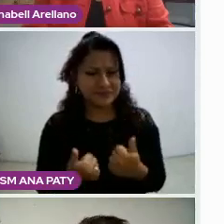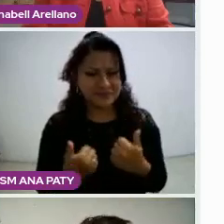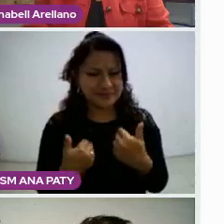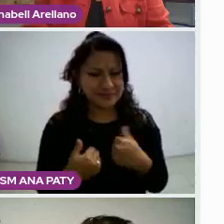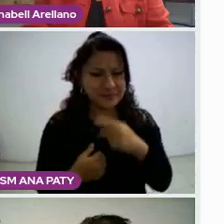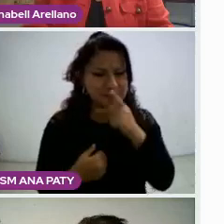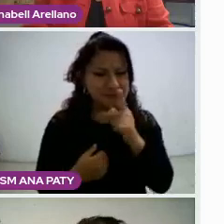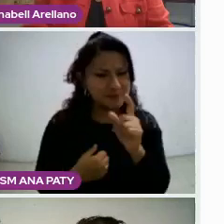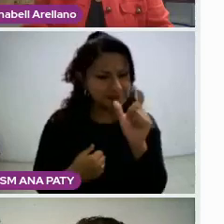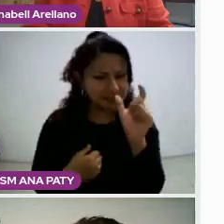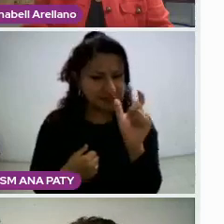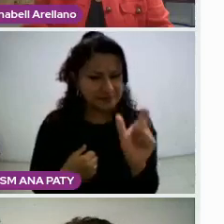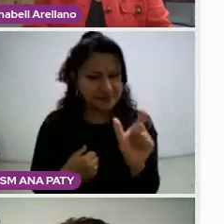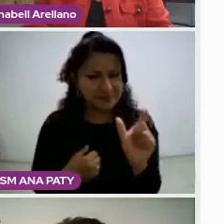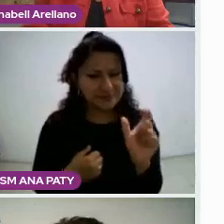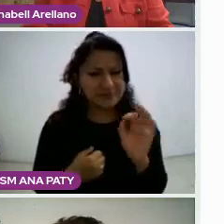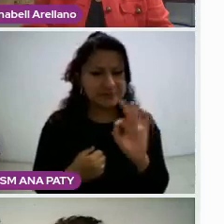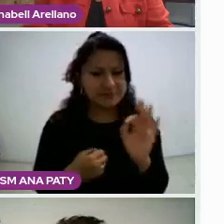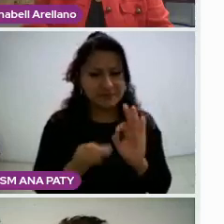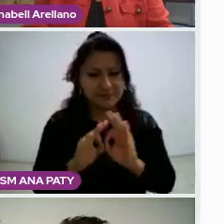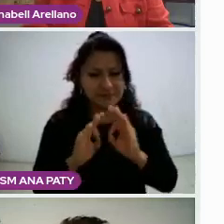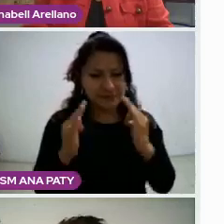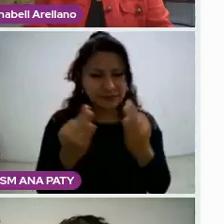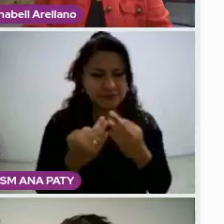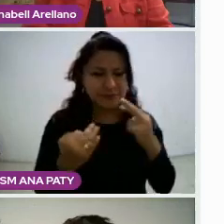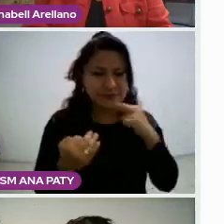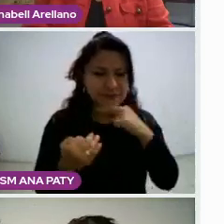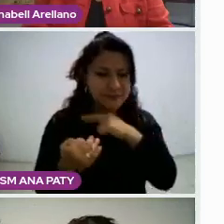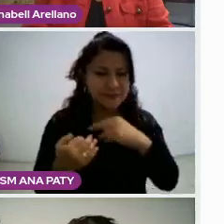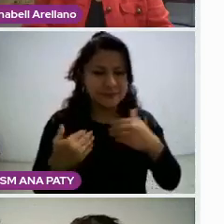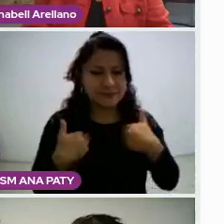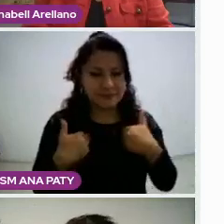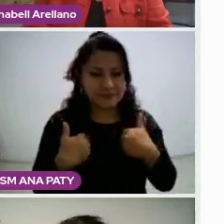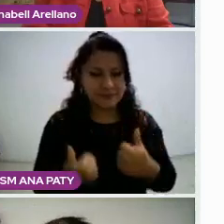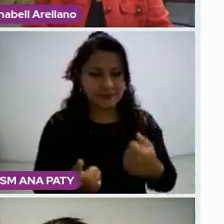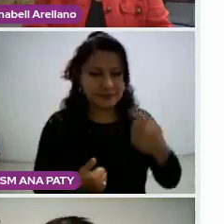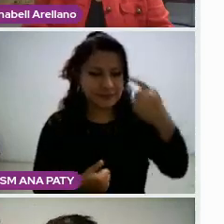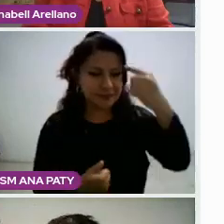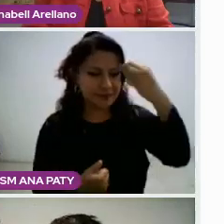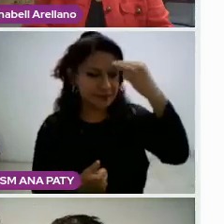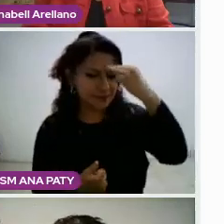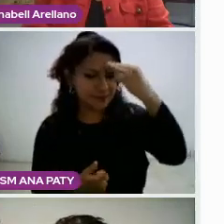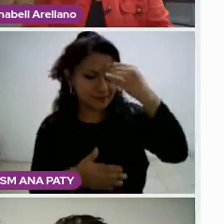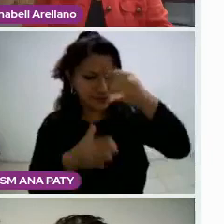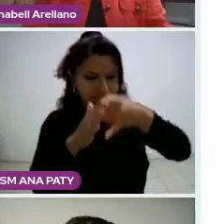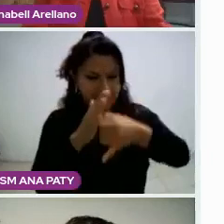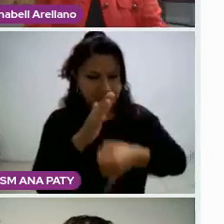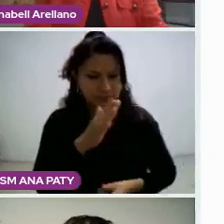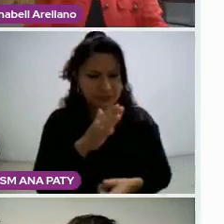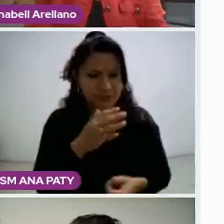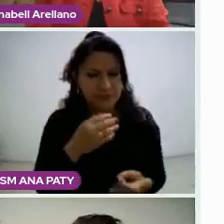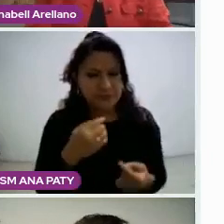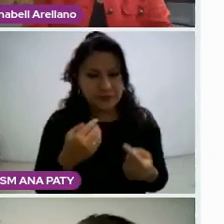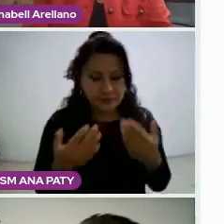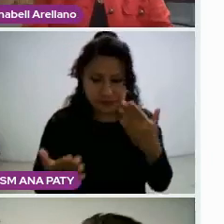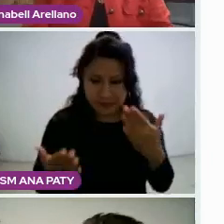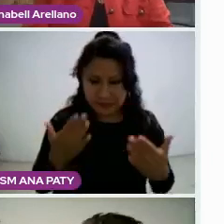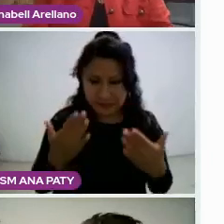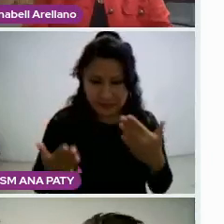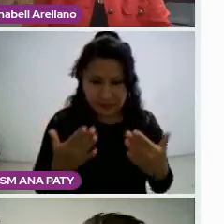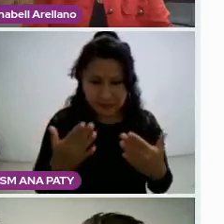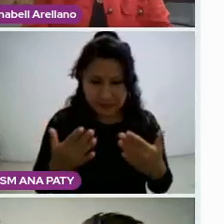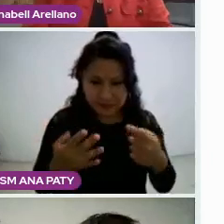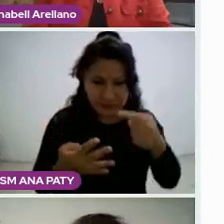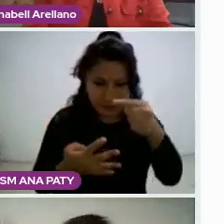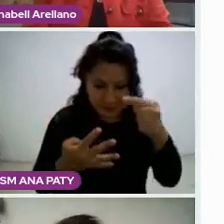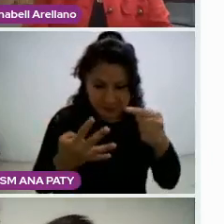sencilla, coloquial de entender lo que es un pensamiento abstracto contra un pensamiento concreto. El concreto no entiende